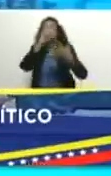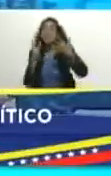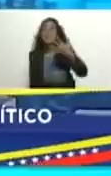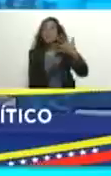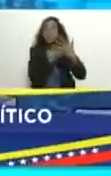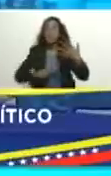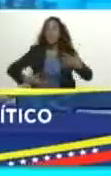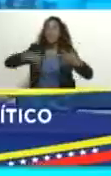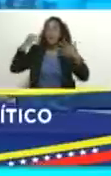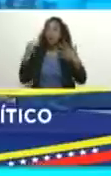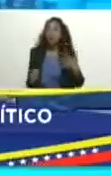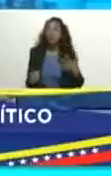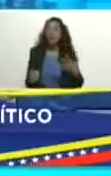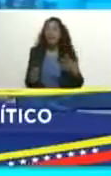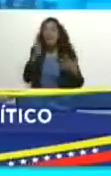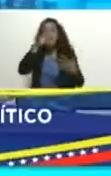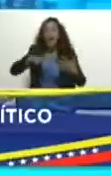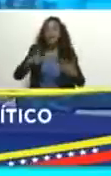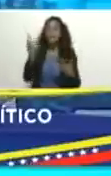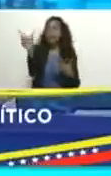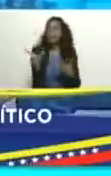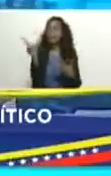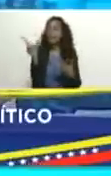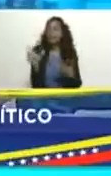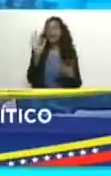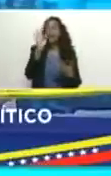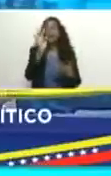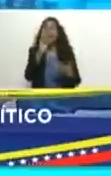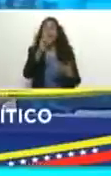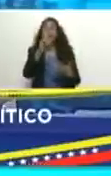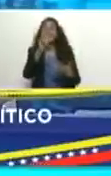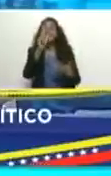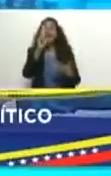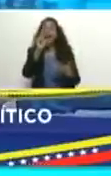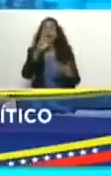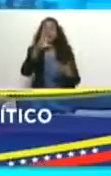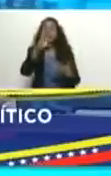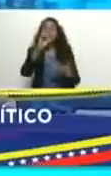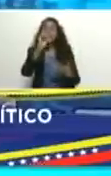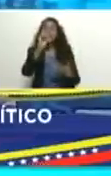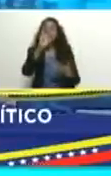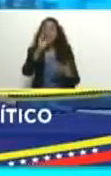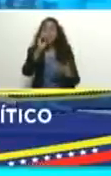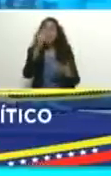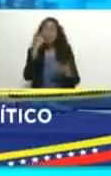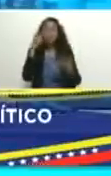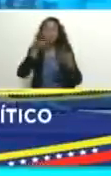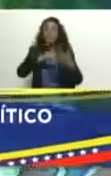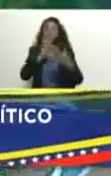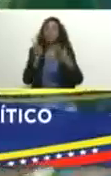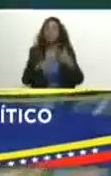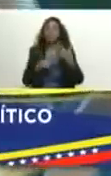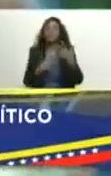de seguridad para el PSUV, Francisco Amelías Horta.